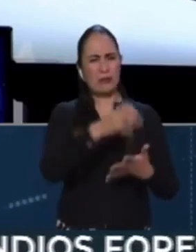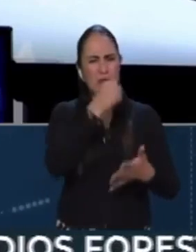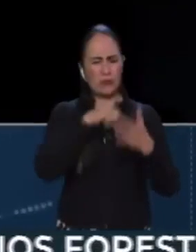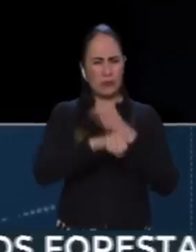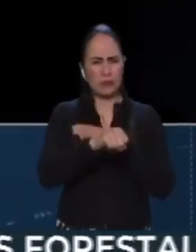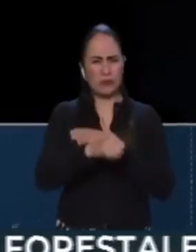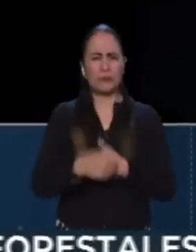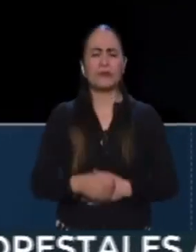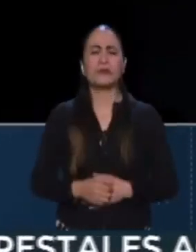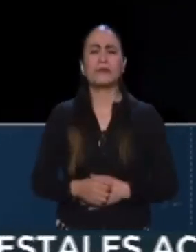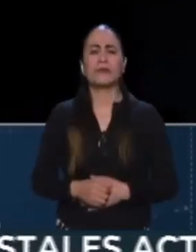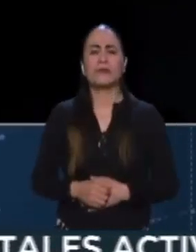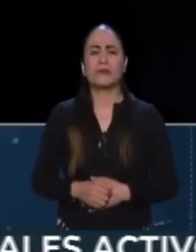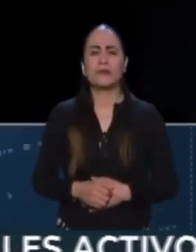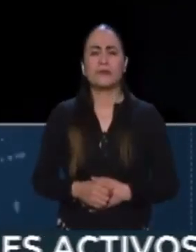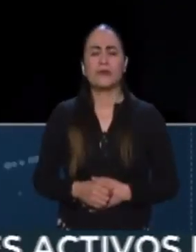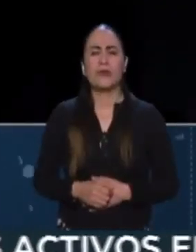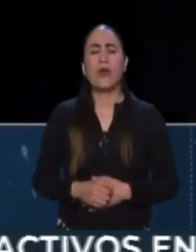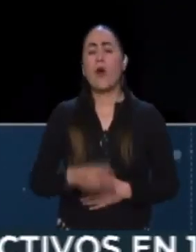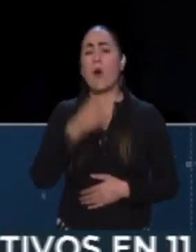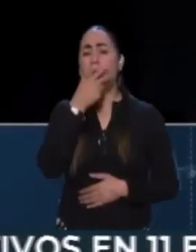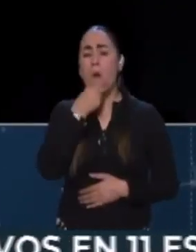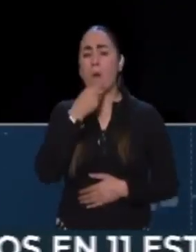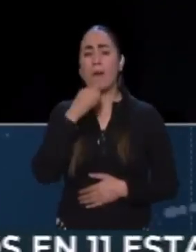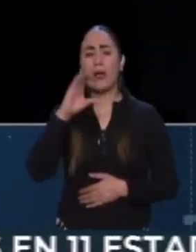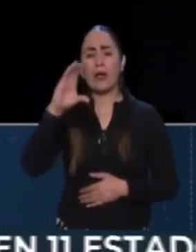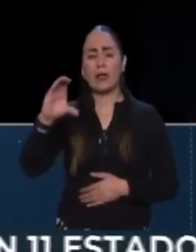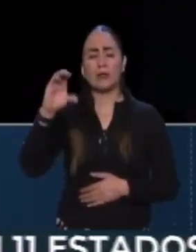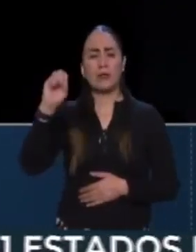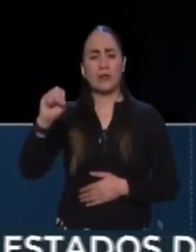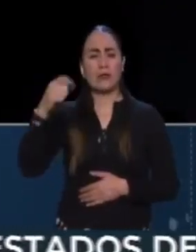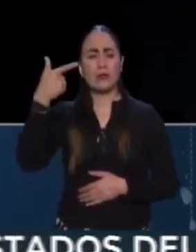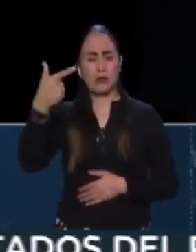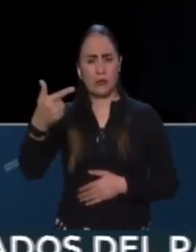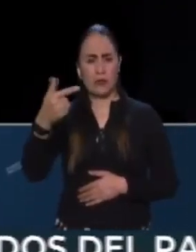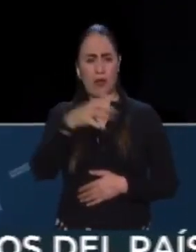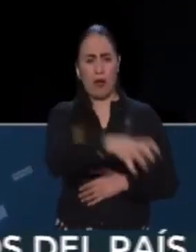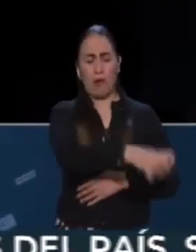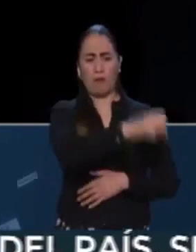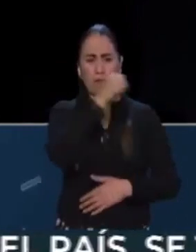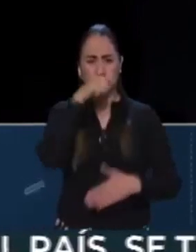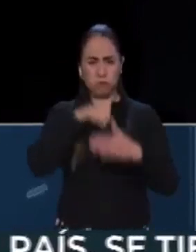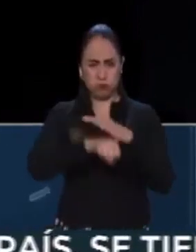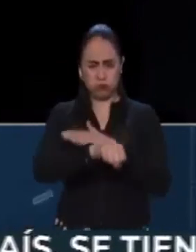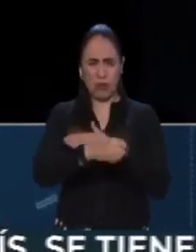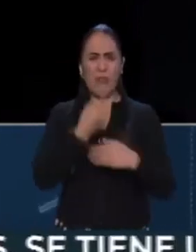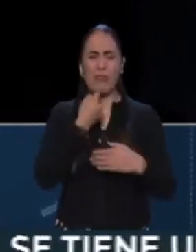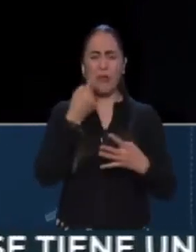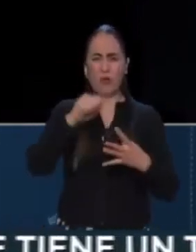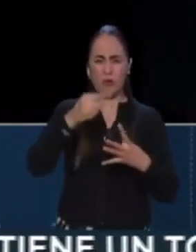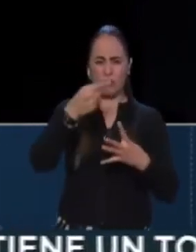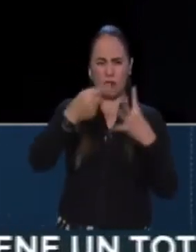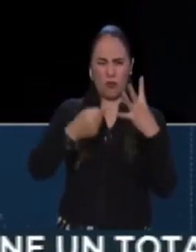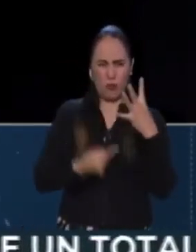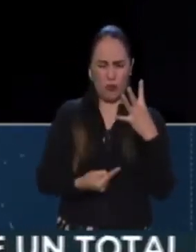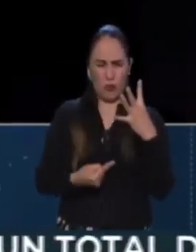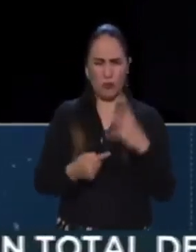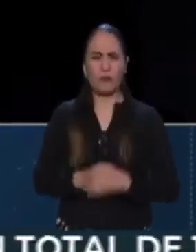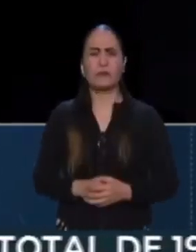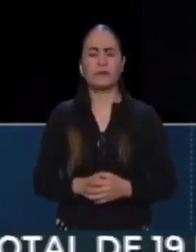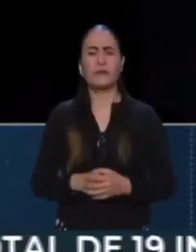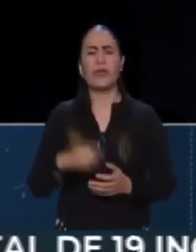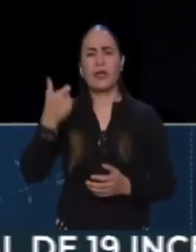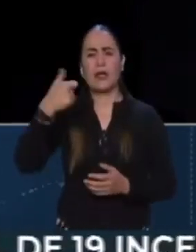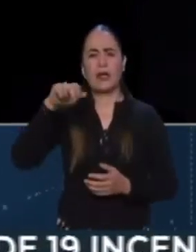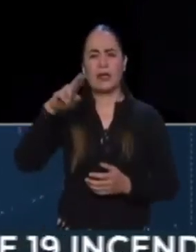año de gobierno de Carlos Salinas de Gortari, que detuvieron y le fabricaron delitos a Joaquín Hernández Galicia